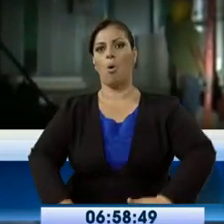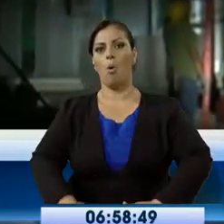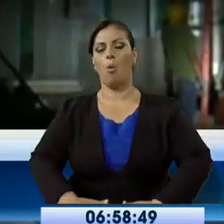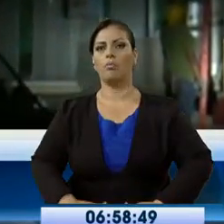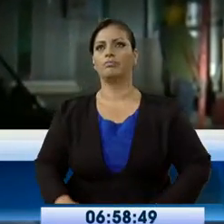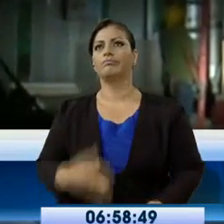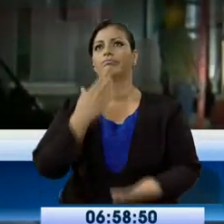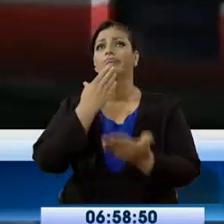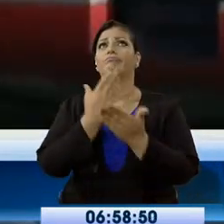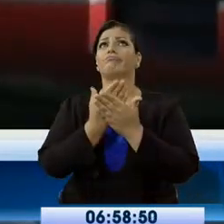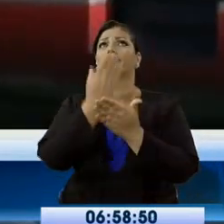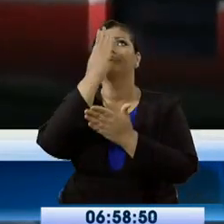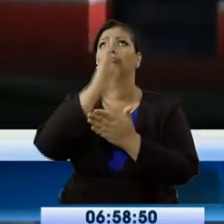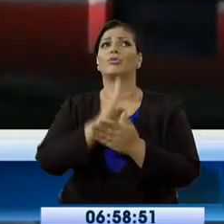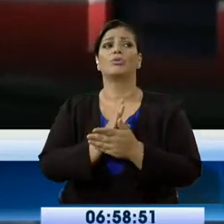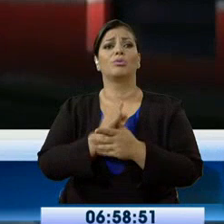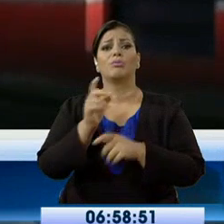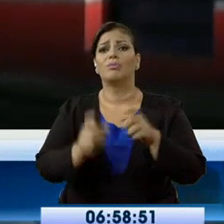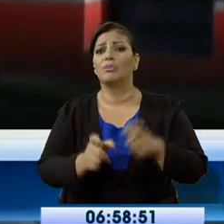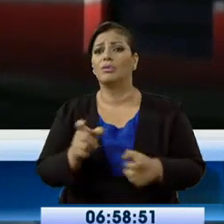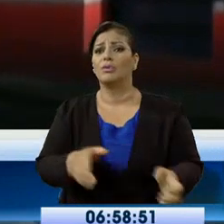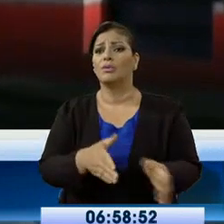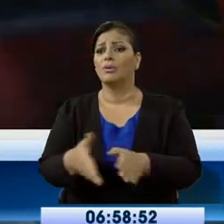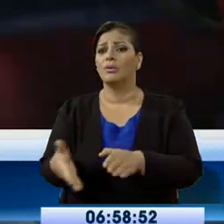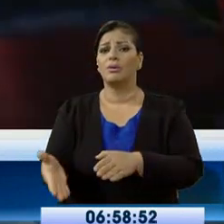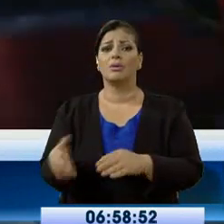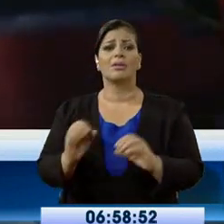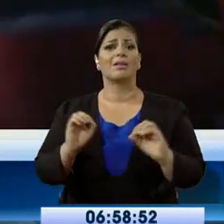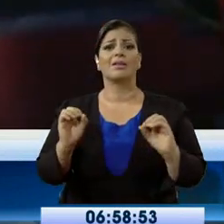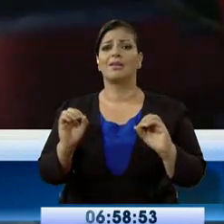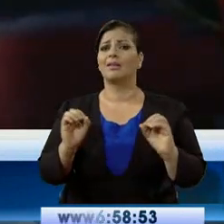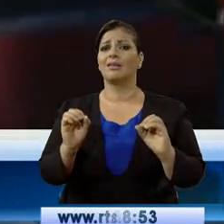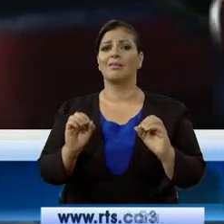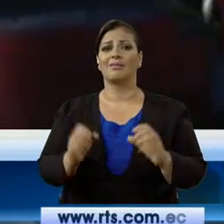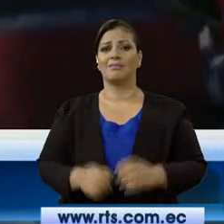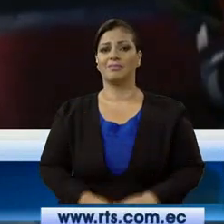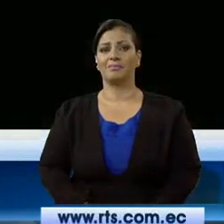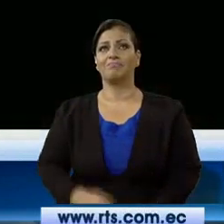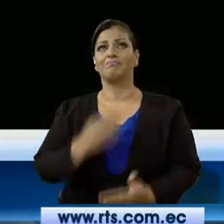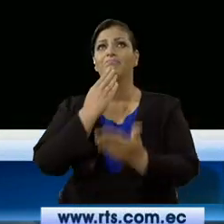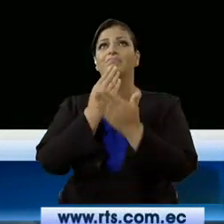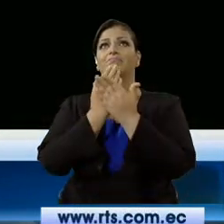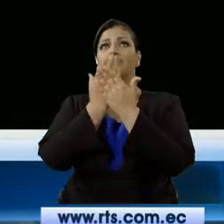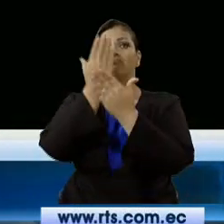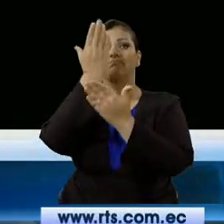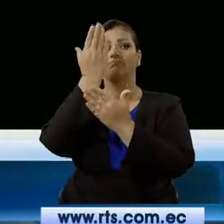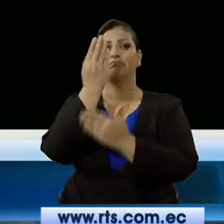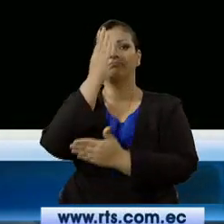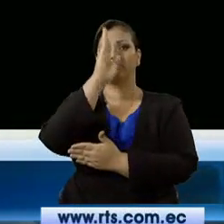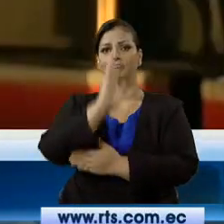¿no? No ha pasado a mayores, que es lo más importante. Sí, así es. Felizmente, gracias a Dios, como tú